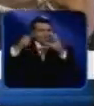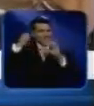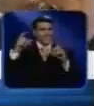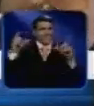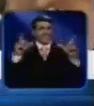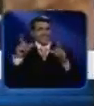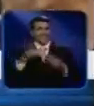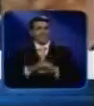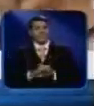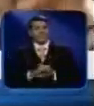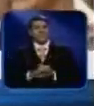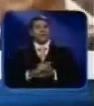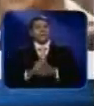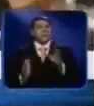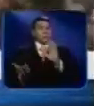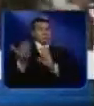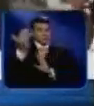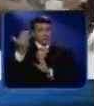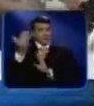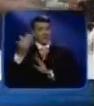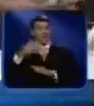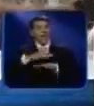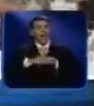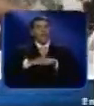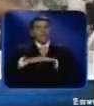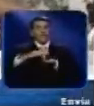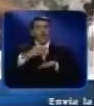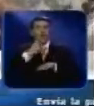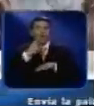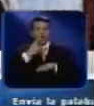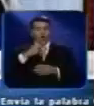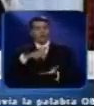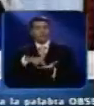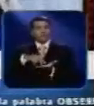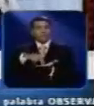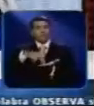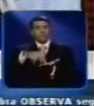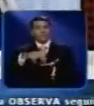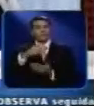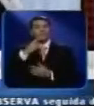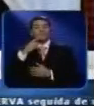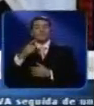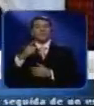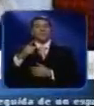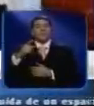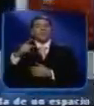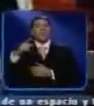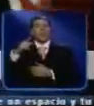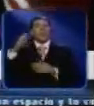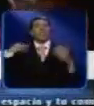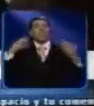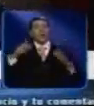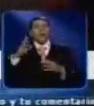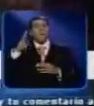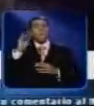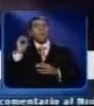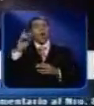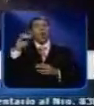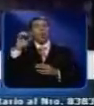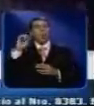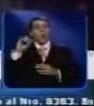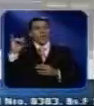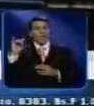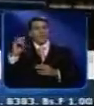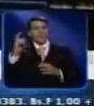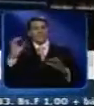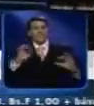en televisión, se hicieron presentes en la alfombra roja. Ya en el interior del teatro Nokia de Los Ángeles, al mejor estilo de Broadway, se dio